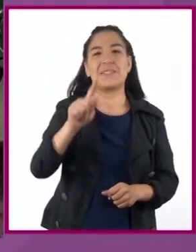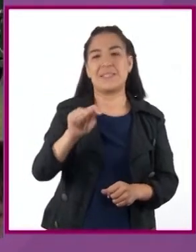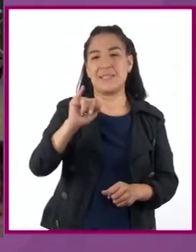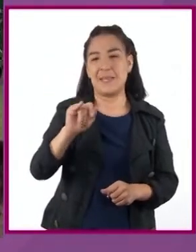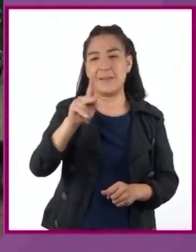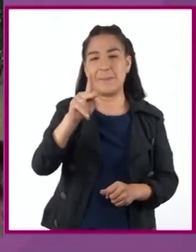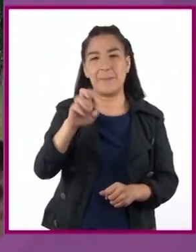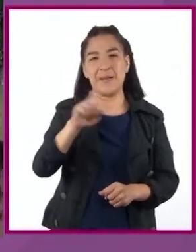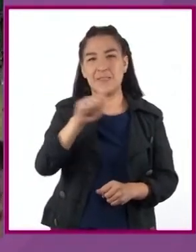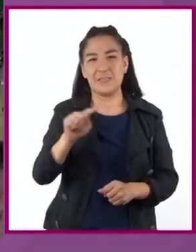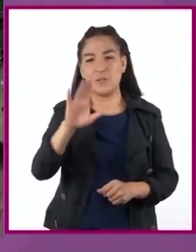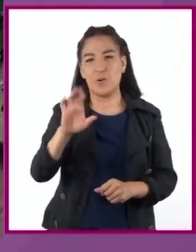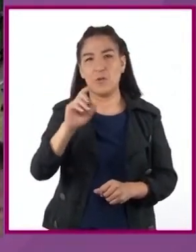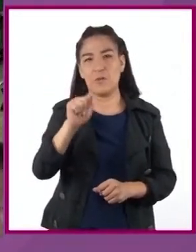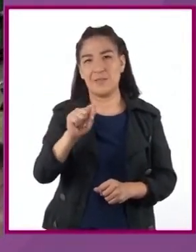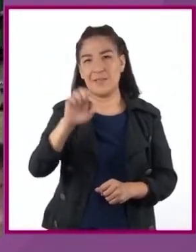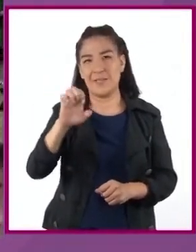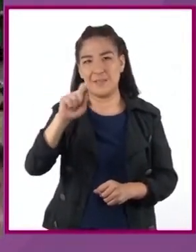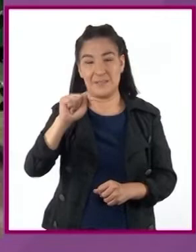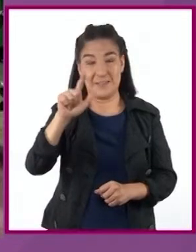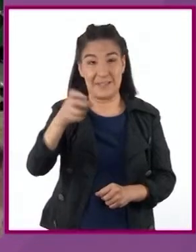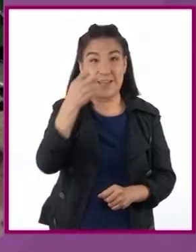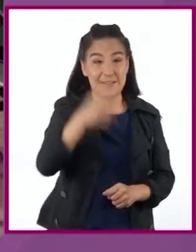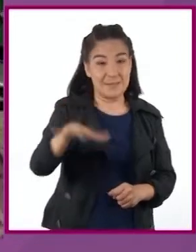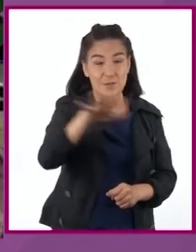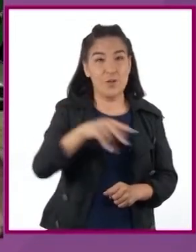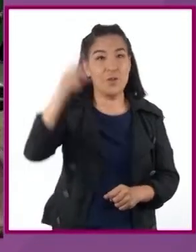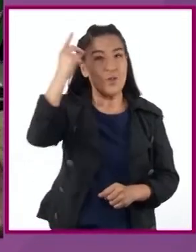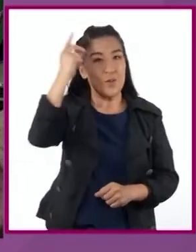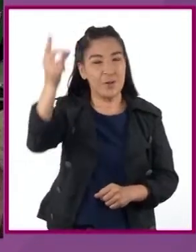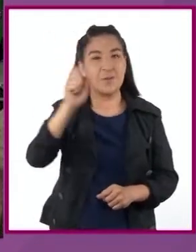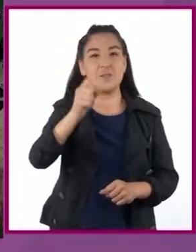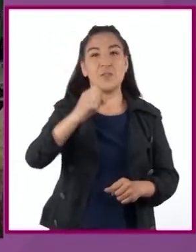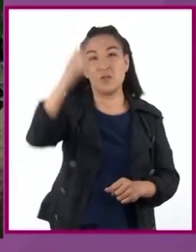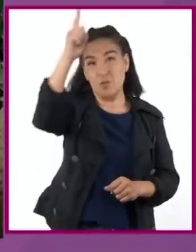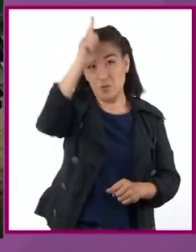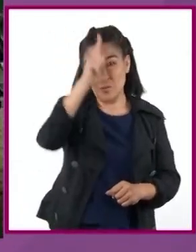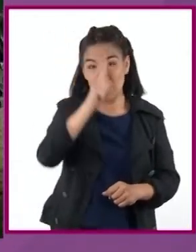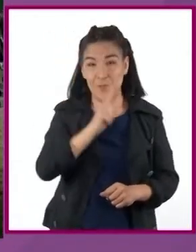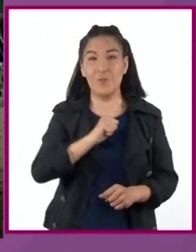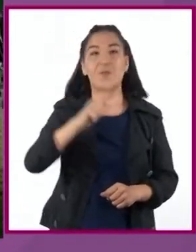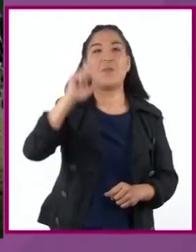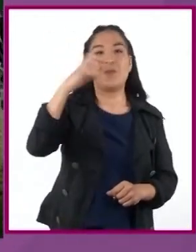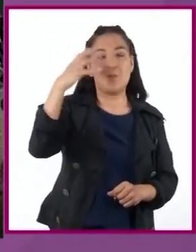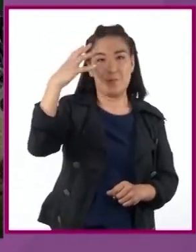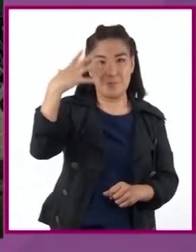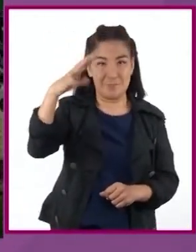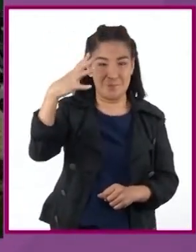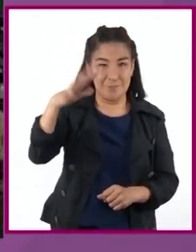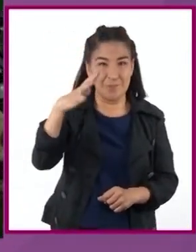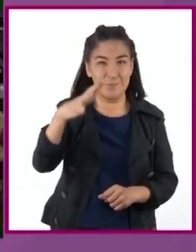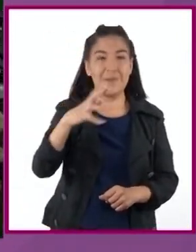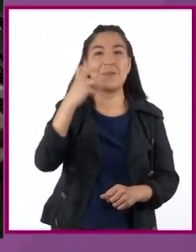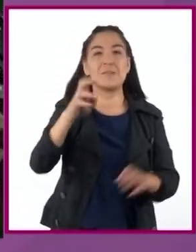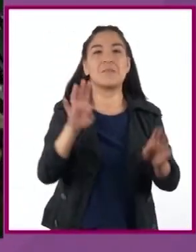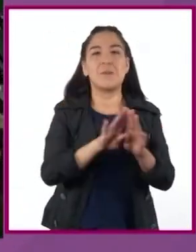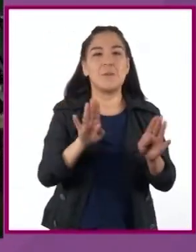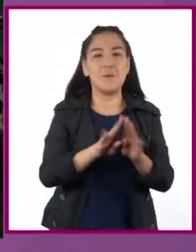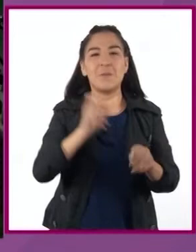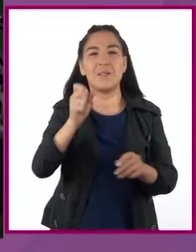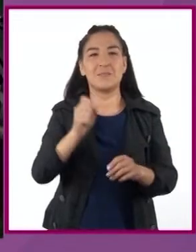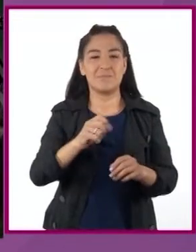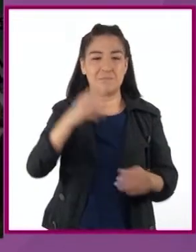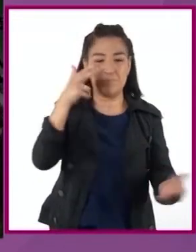El sacrificio de los dioses que echó a andar a el sol y la luna se reactualizaba a través del sacrificio